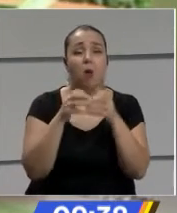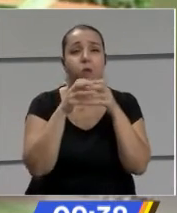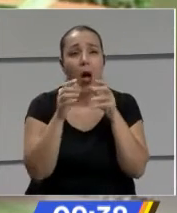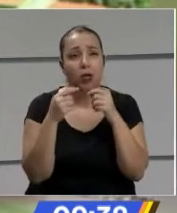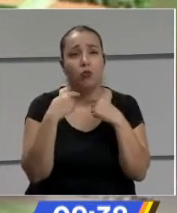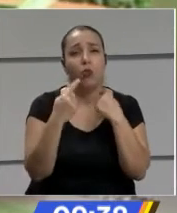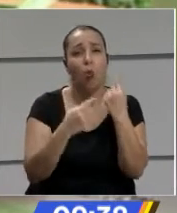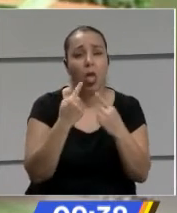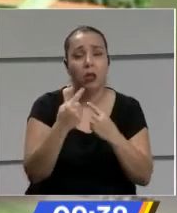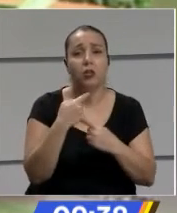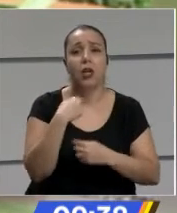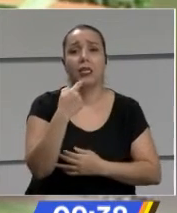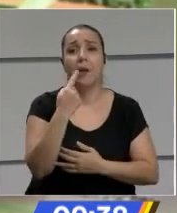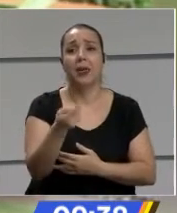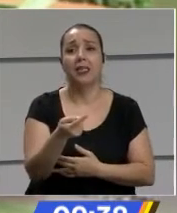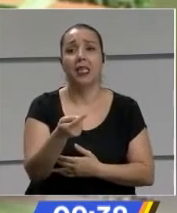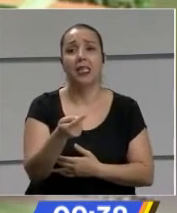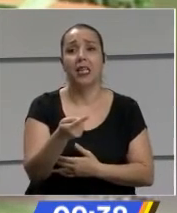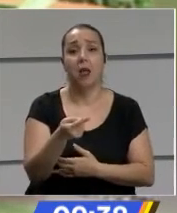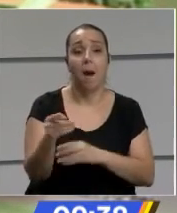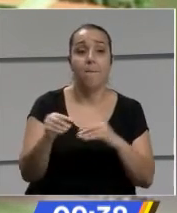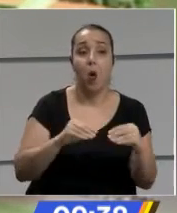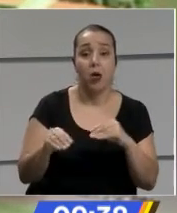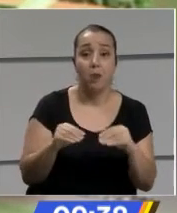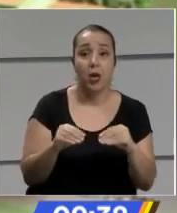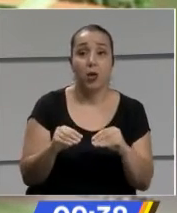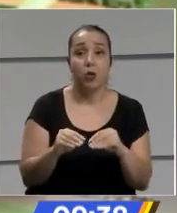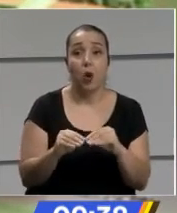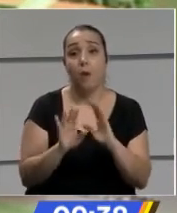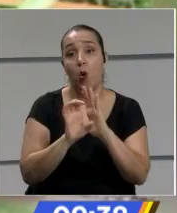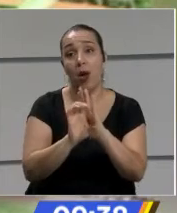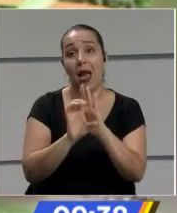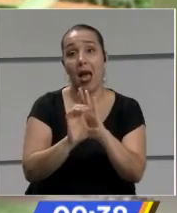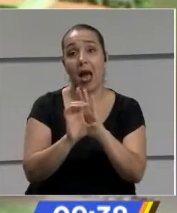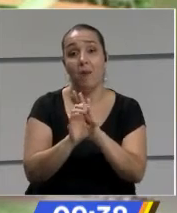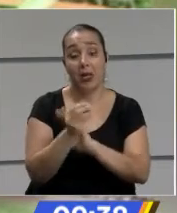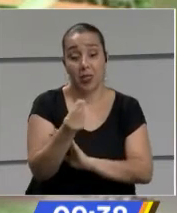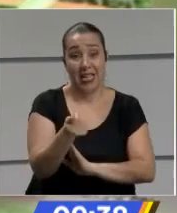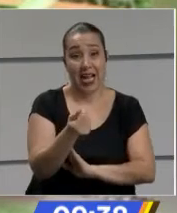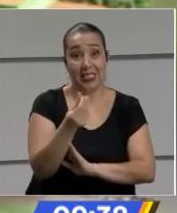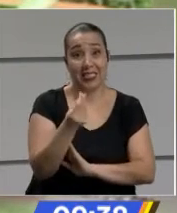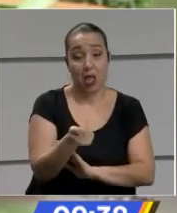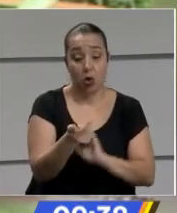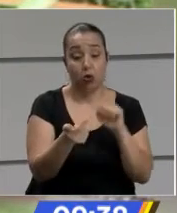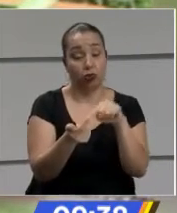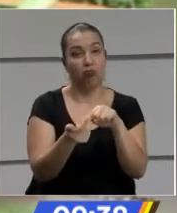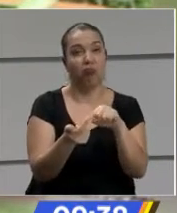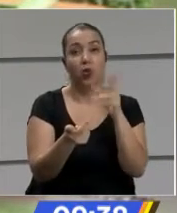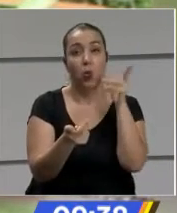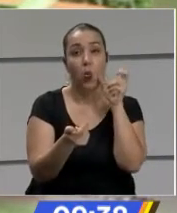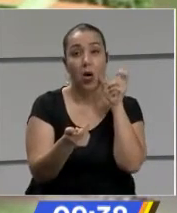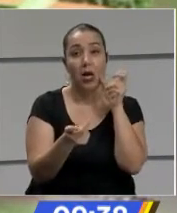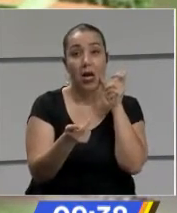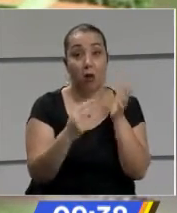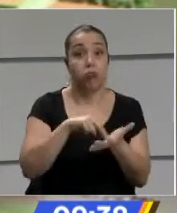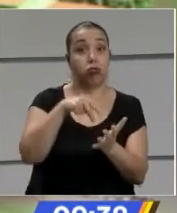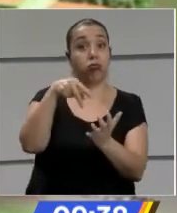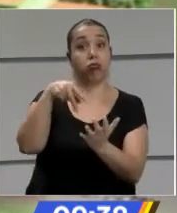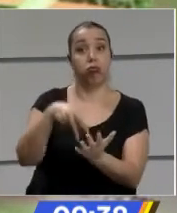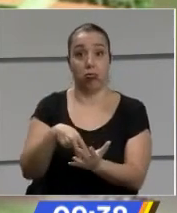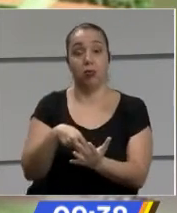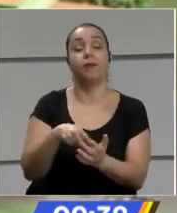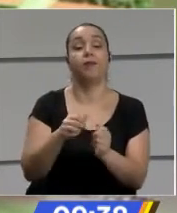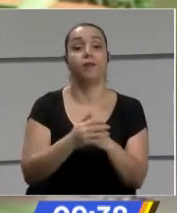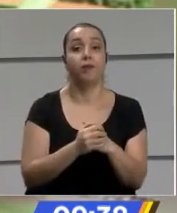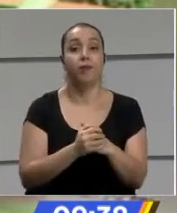van a corresponder a X movimientos. Por ejemplo, si hace un chasquido con los dedos, va a significar hacer medio